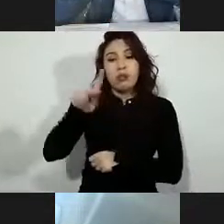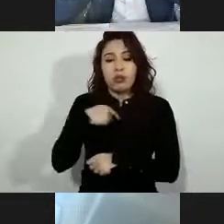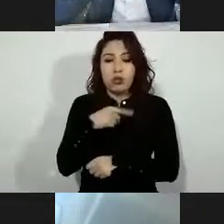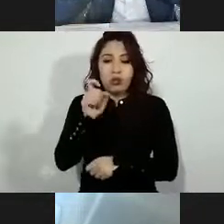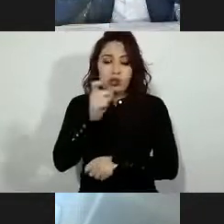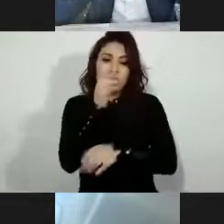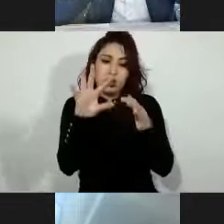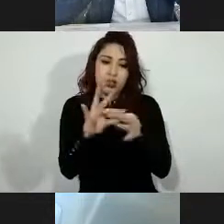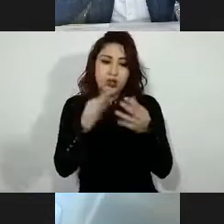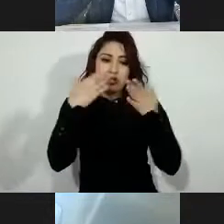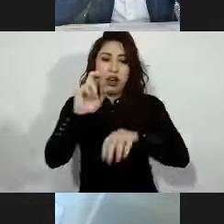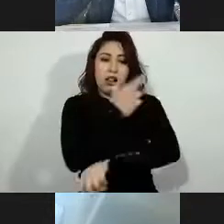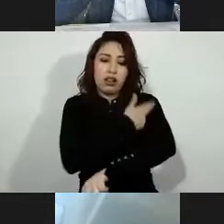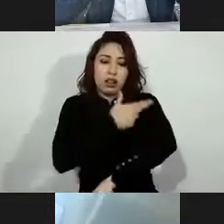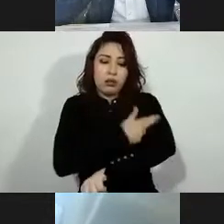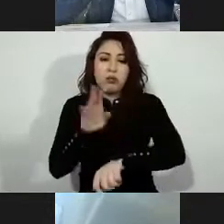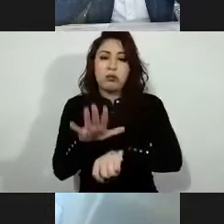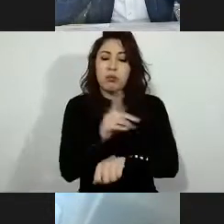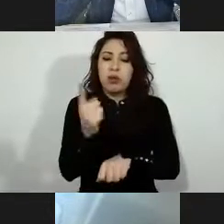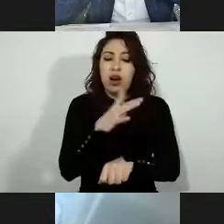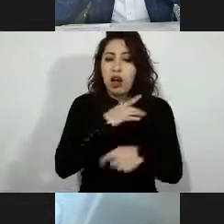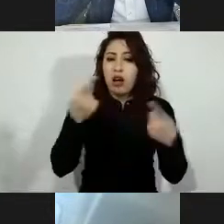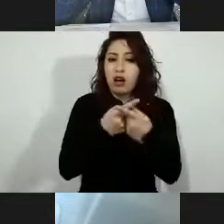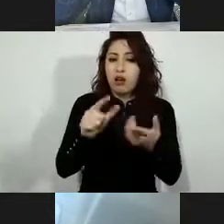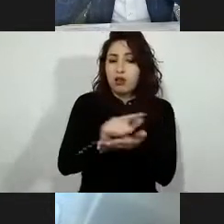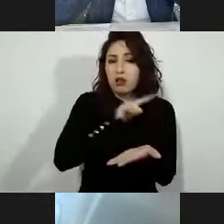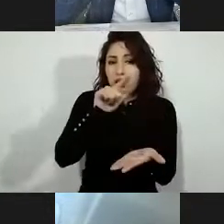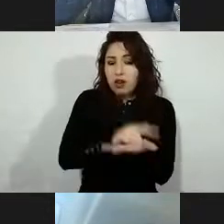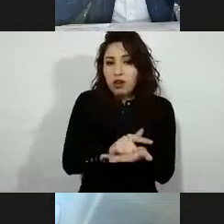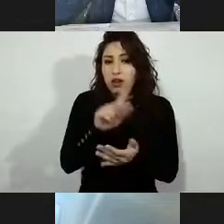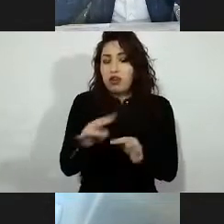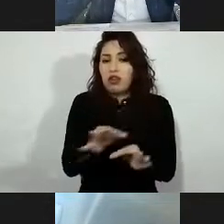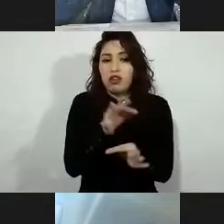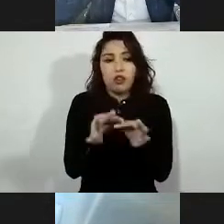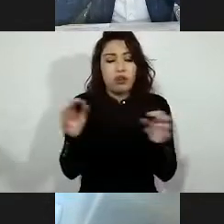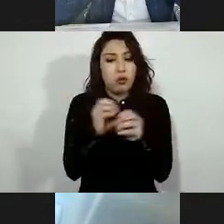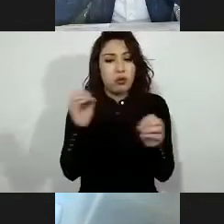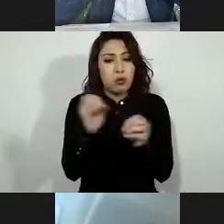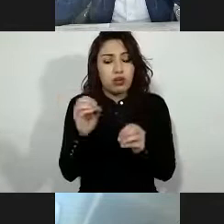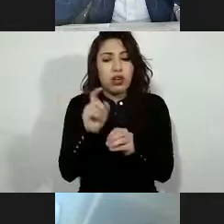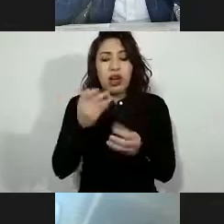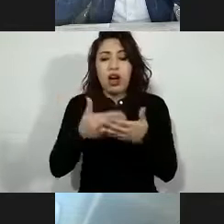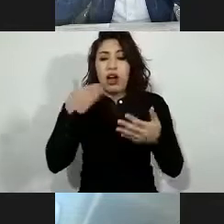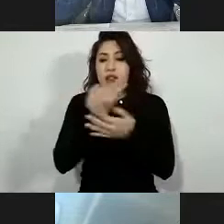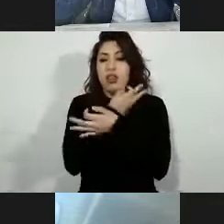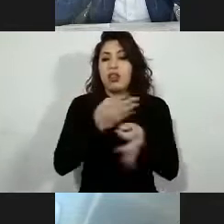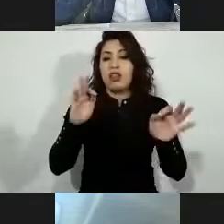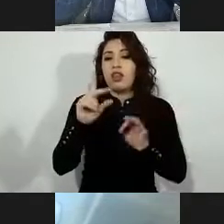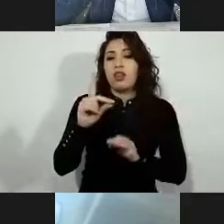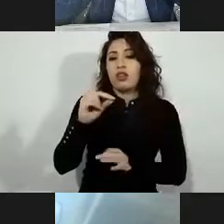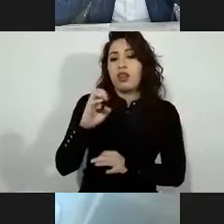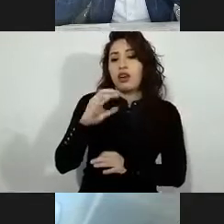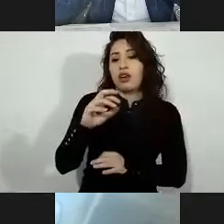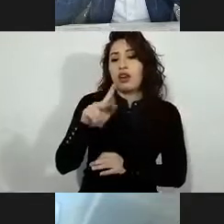porque sí es delicado no acatar el mandato de un decreto como es el presupuesto de